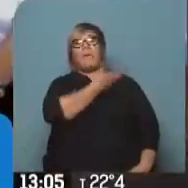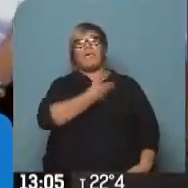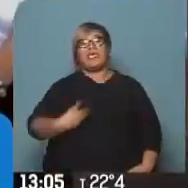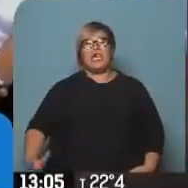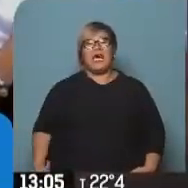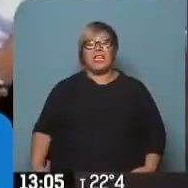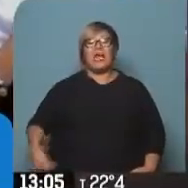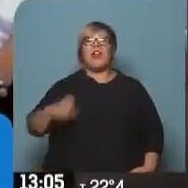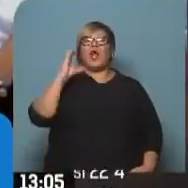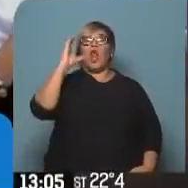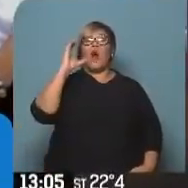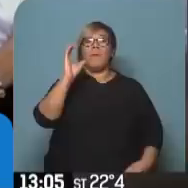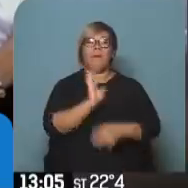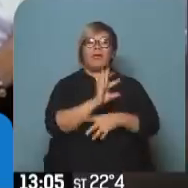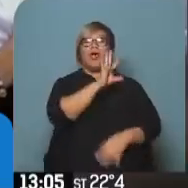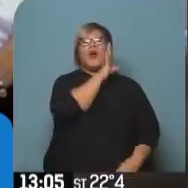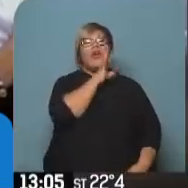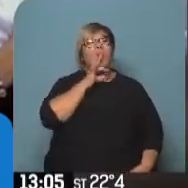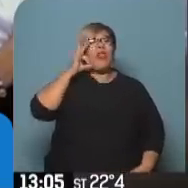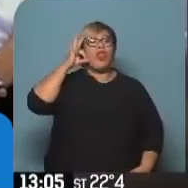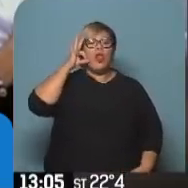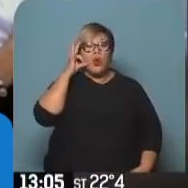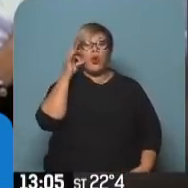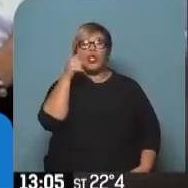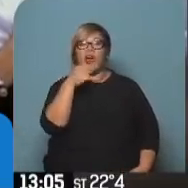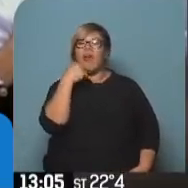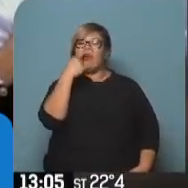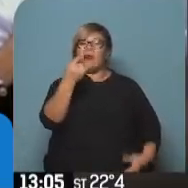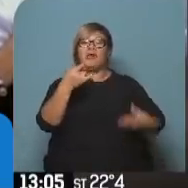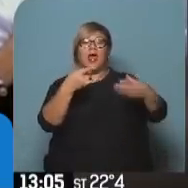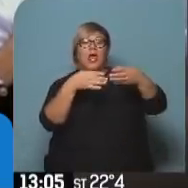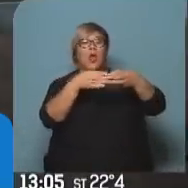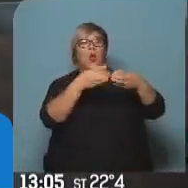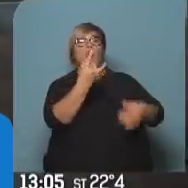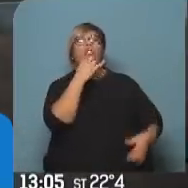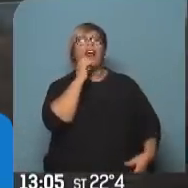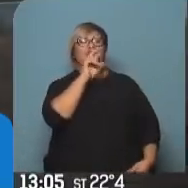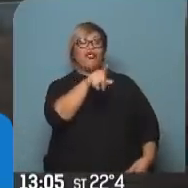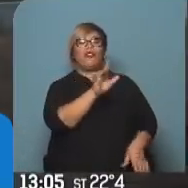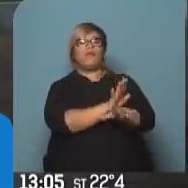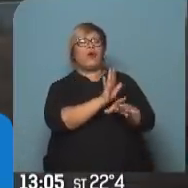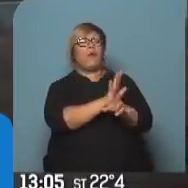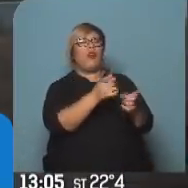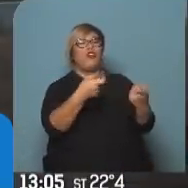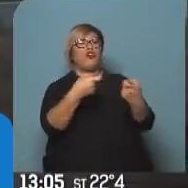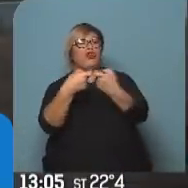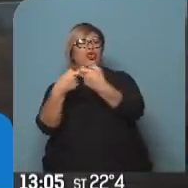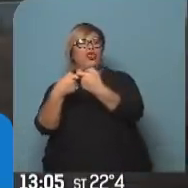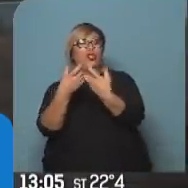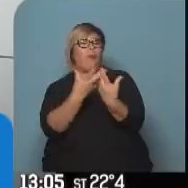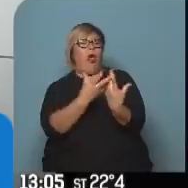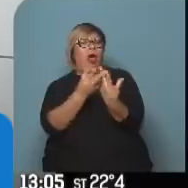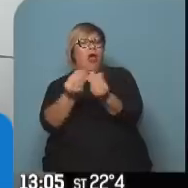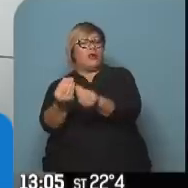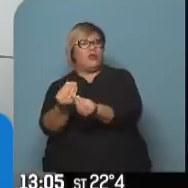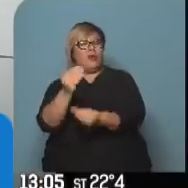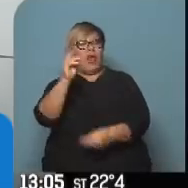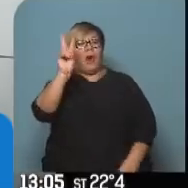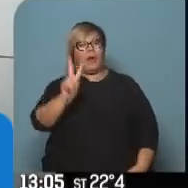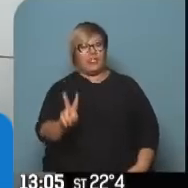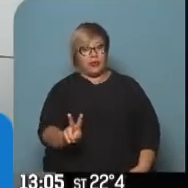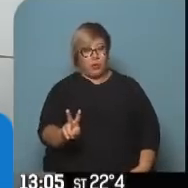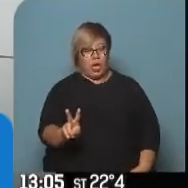Duque acusó a la UNASUR de ser cómplice de Caracas. Desde Quito, sede de la Secretaría General, el